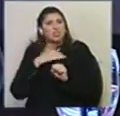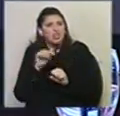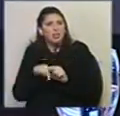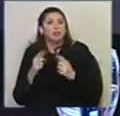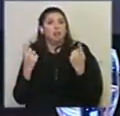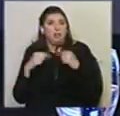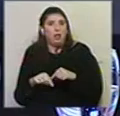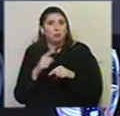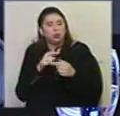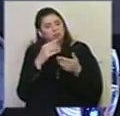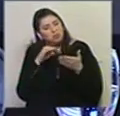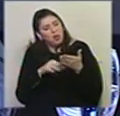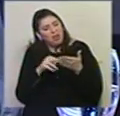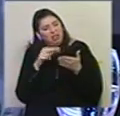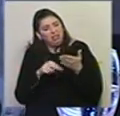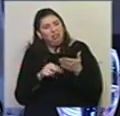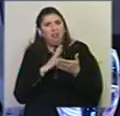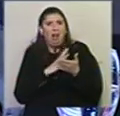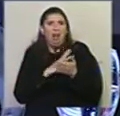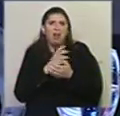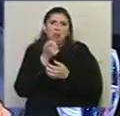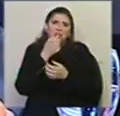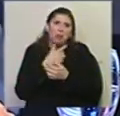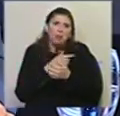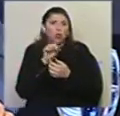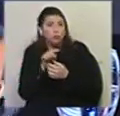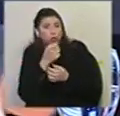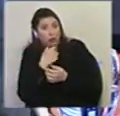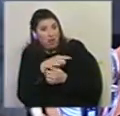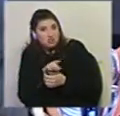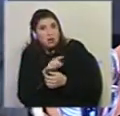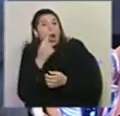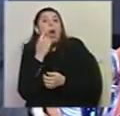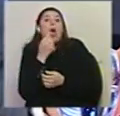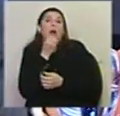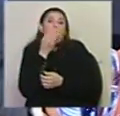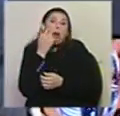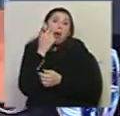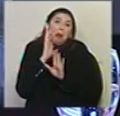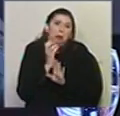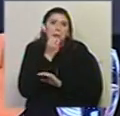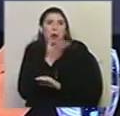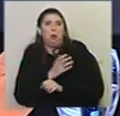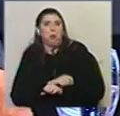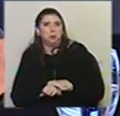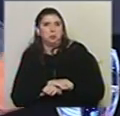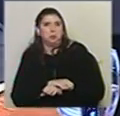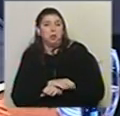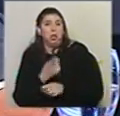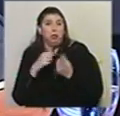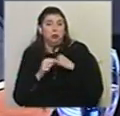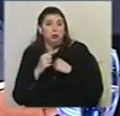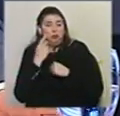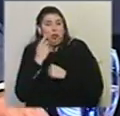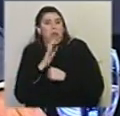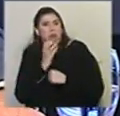mirá, yo leí que hay un medicamento que si lo tomás, capaz que andás mejor. Y ante el capaz que andás mejor, a una persona